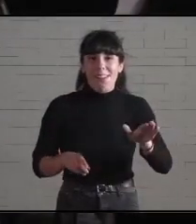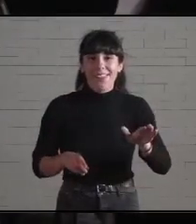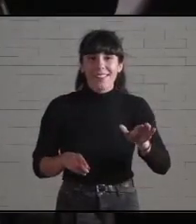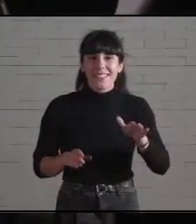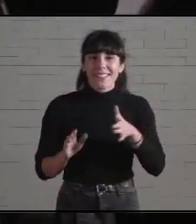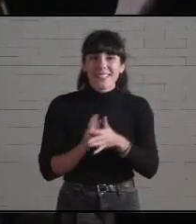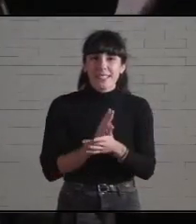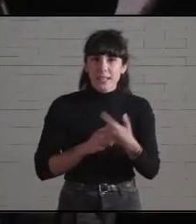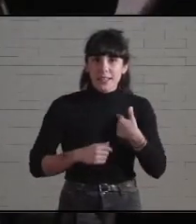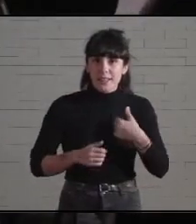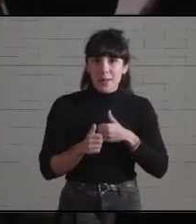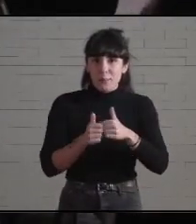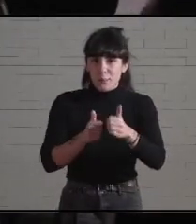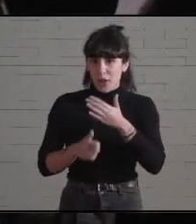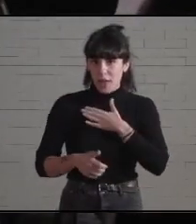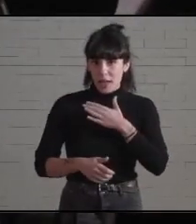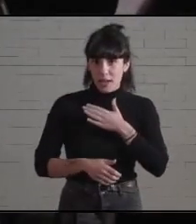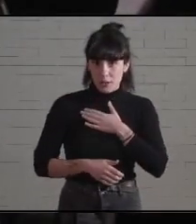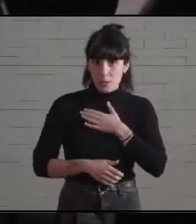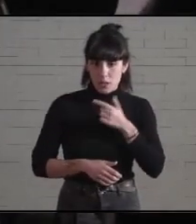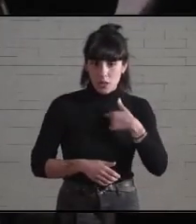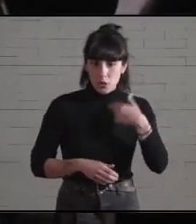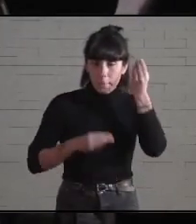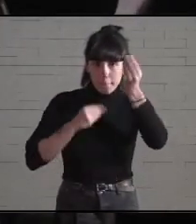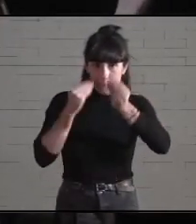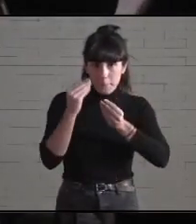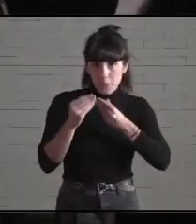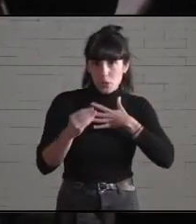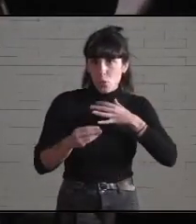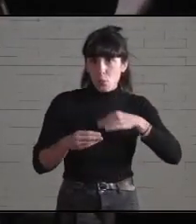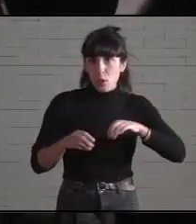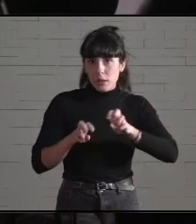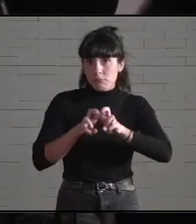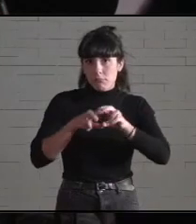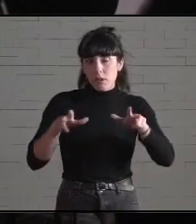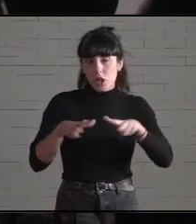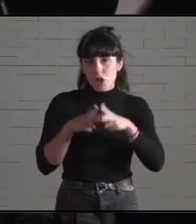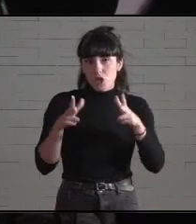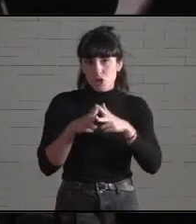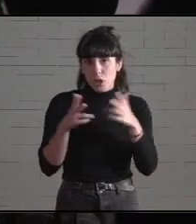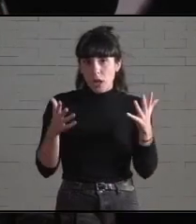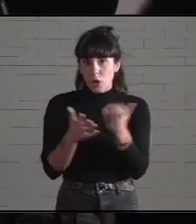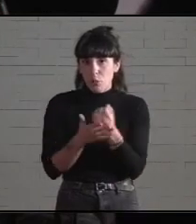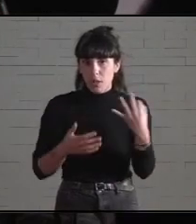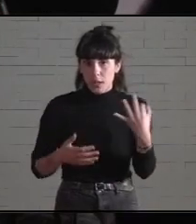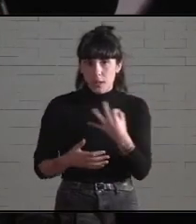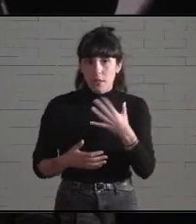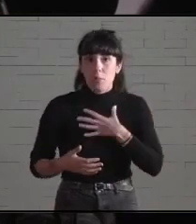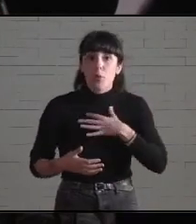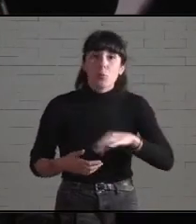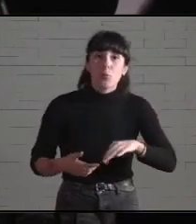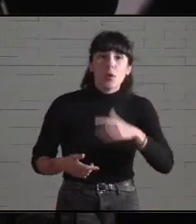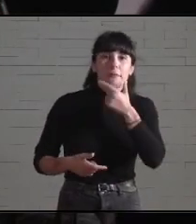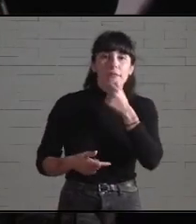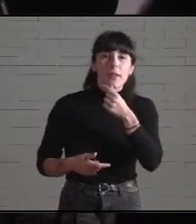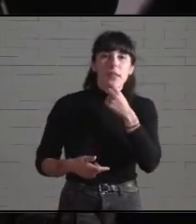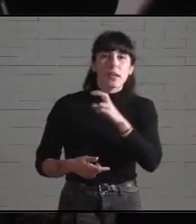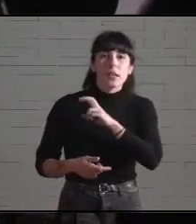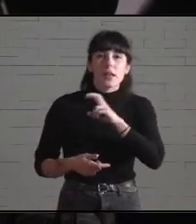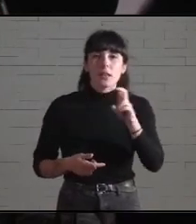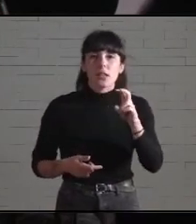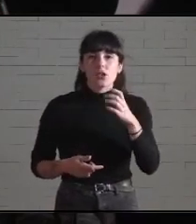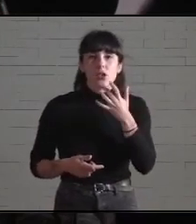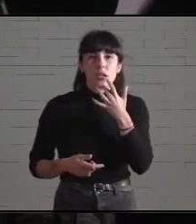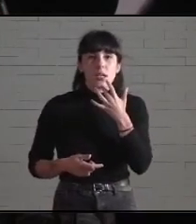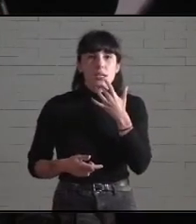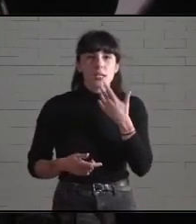de nuestras prioridades y creo que debería ser de la de todos, pero también que haya otras facilidades para que las familias que deseen